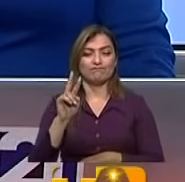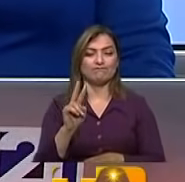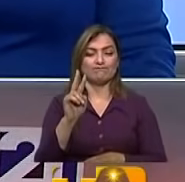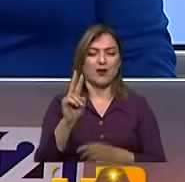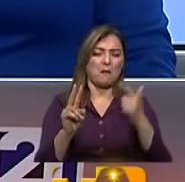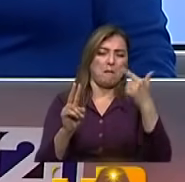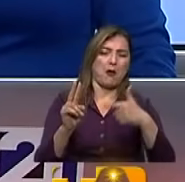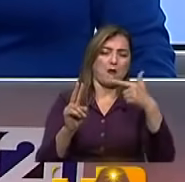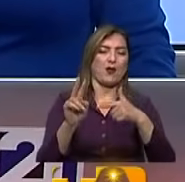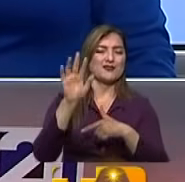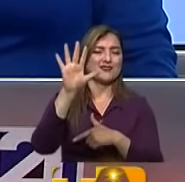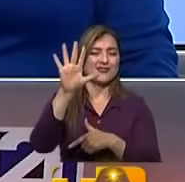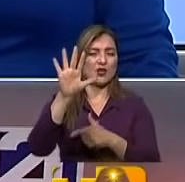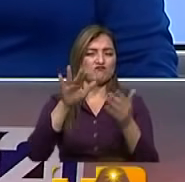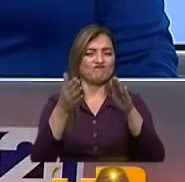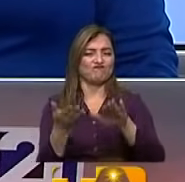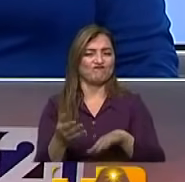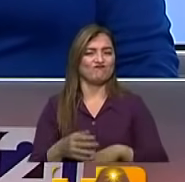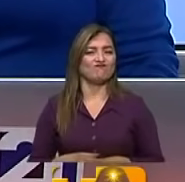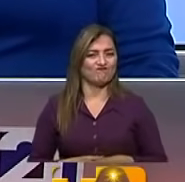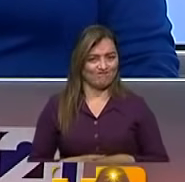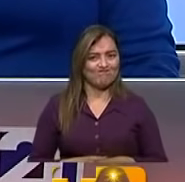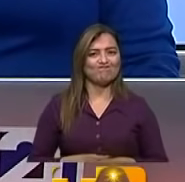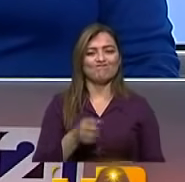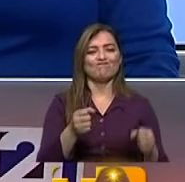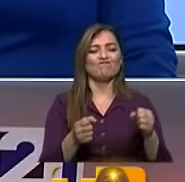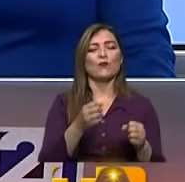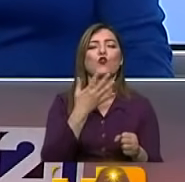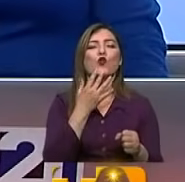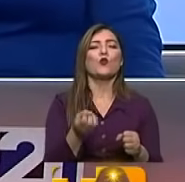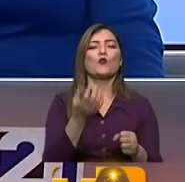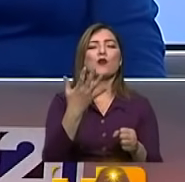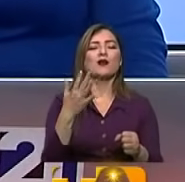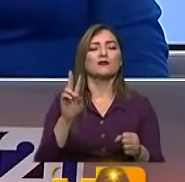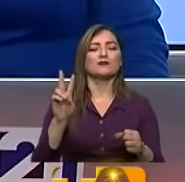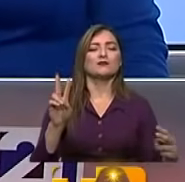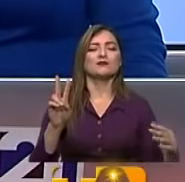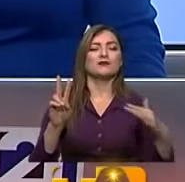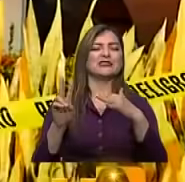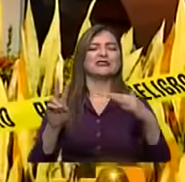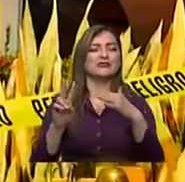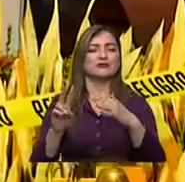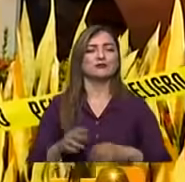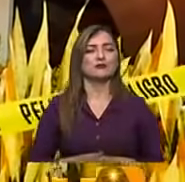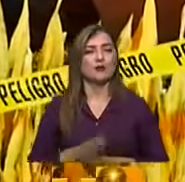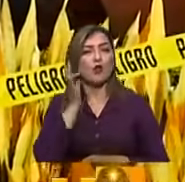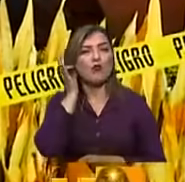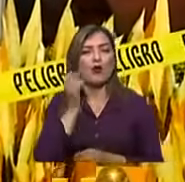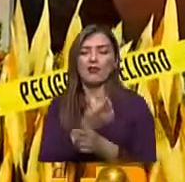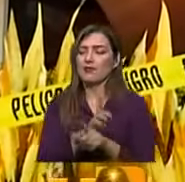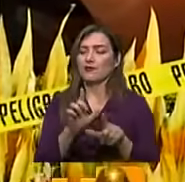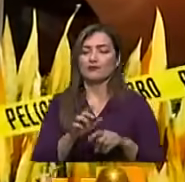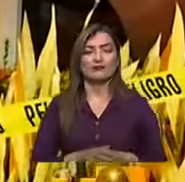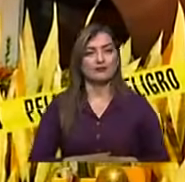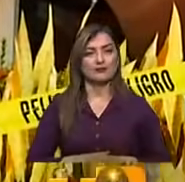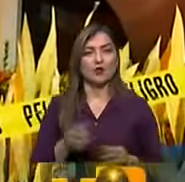con más de 5 disparos. Sicarios que se movilizaban en un vehículo blanco lo atacaron. La mujer resultó ilesa. El